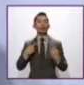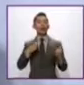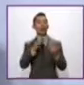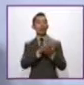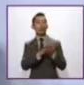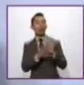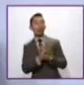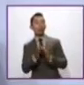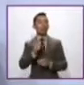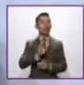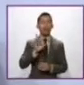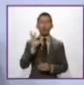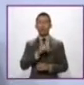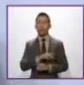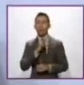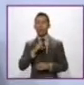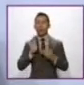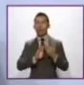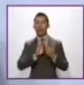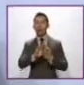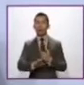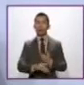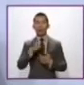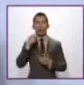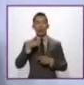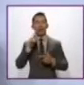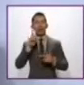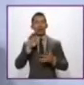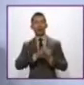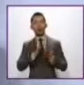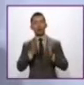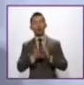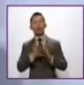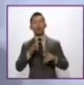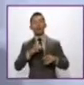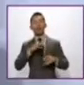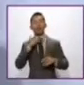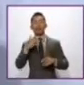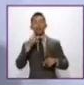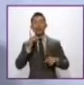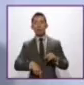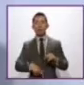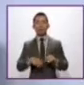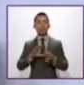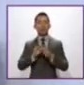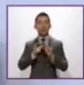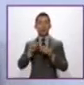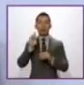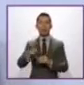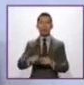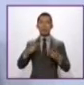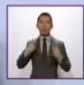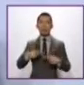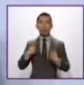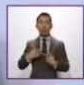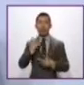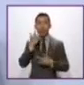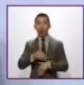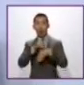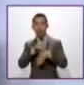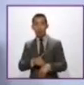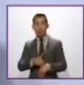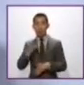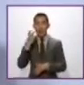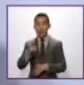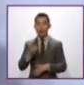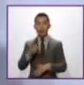puedan hacer algo o pueda haber la corrupción. Las reglas son claras. Aquel que esté dispuesto a acatarlas, vamos